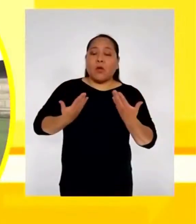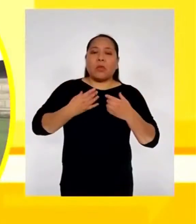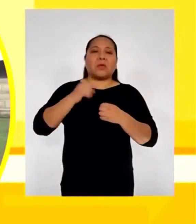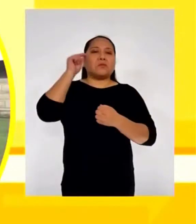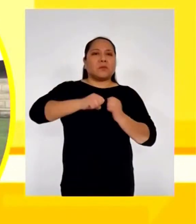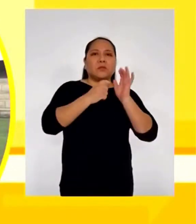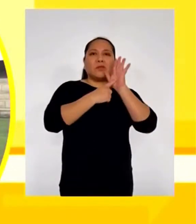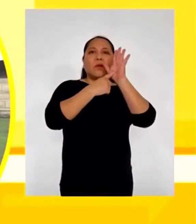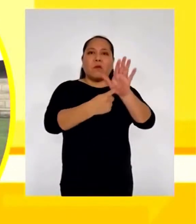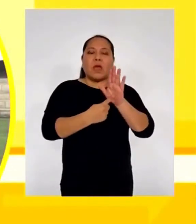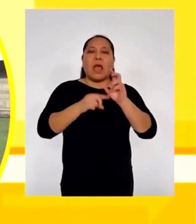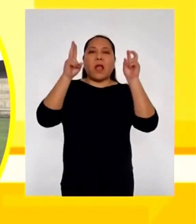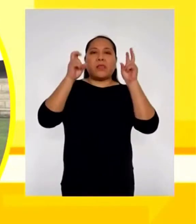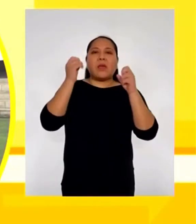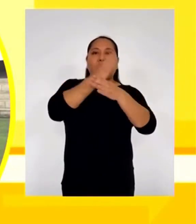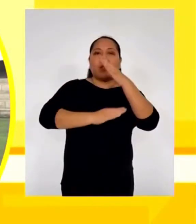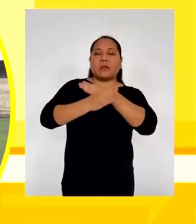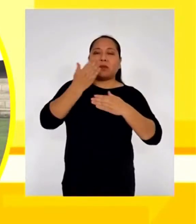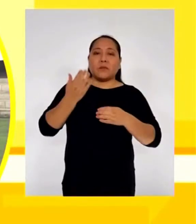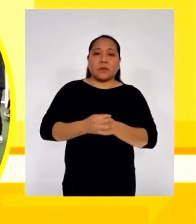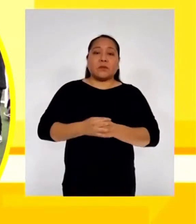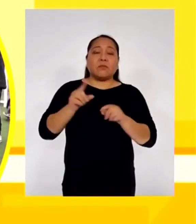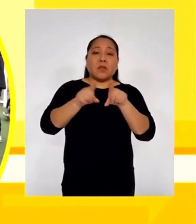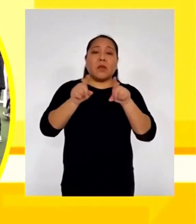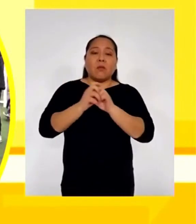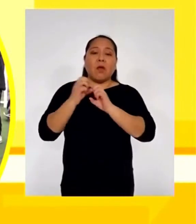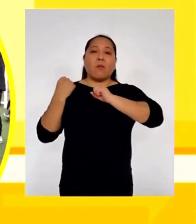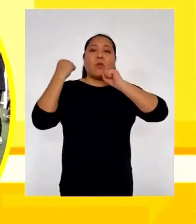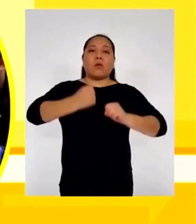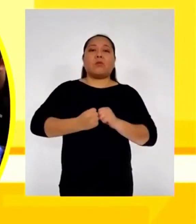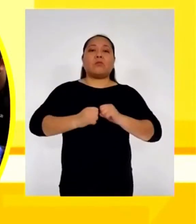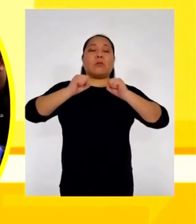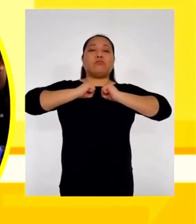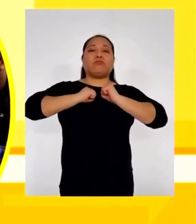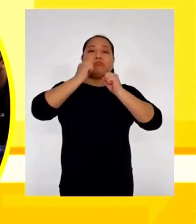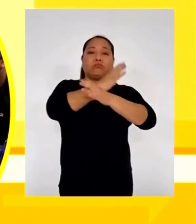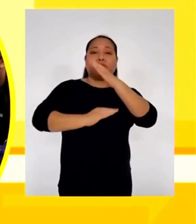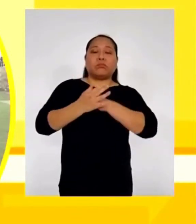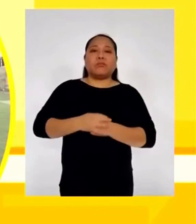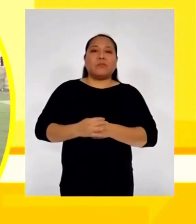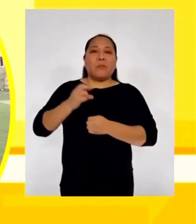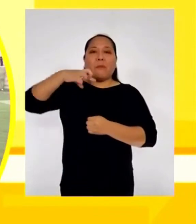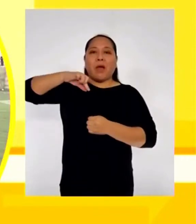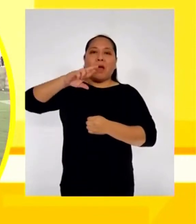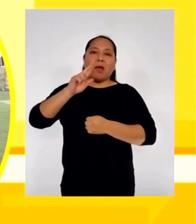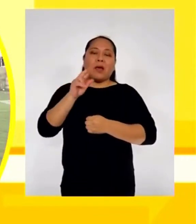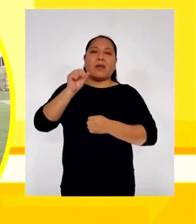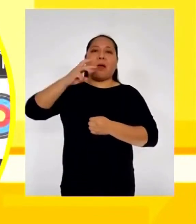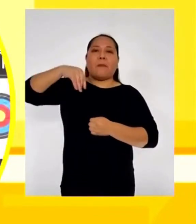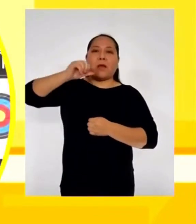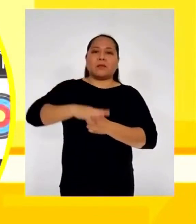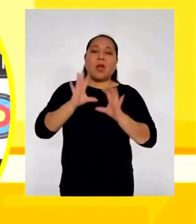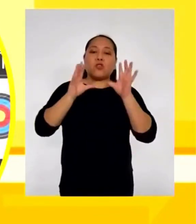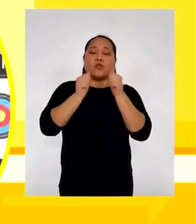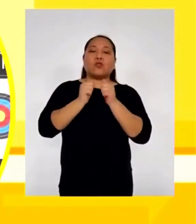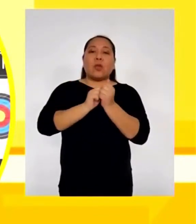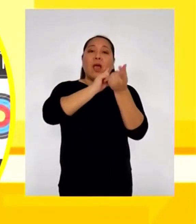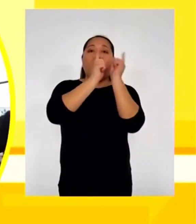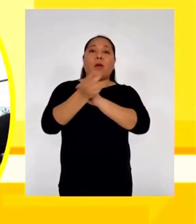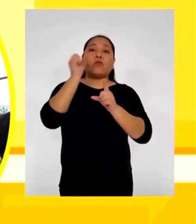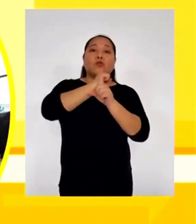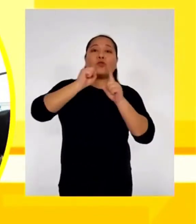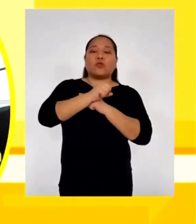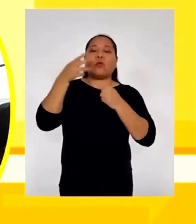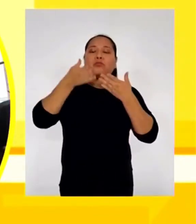De poder hacer visible el tema de la discapacidad y también empoderar a paradeportistas. Para Más, asociación dedicada al